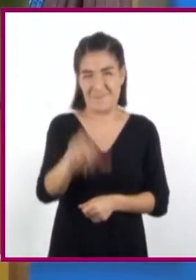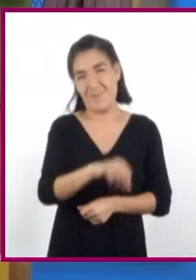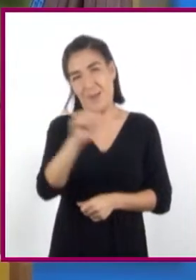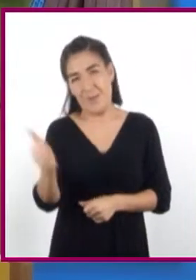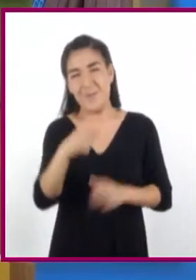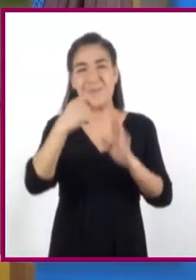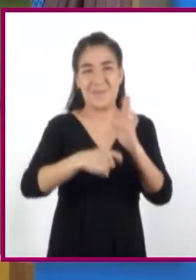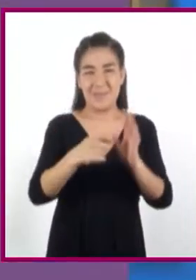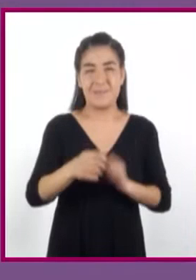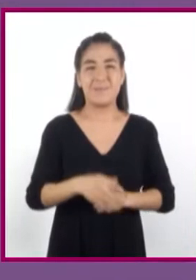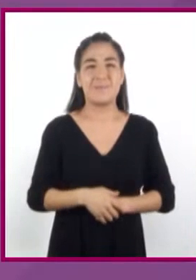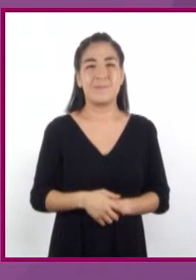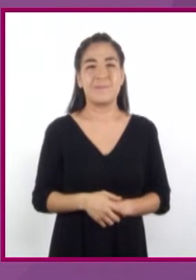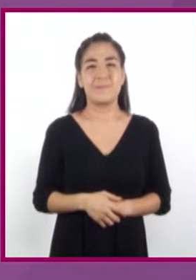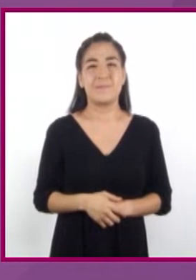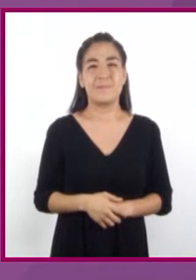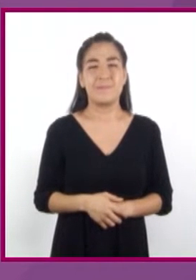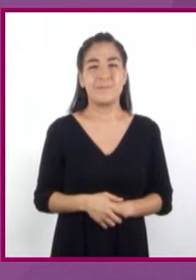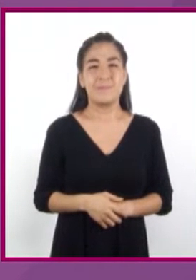video.